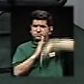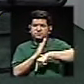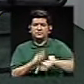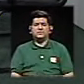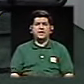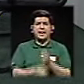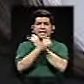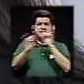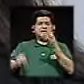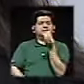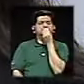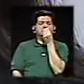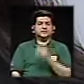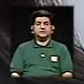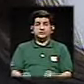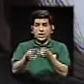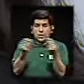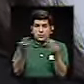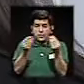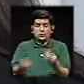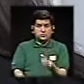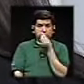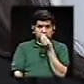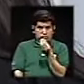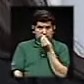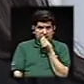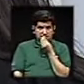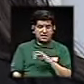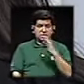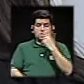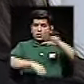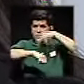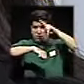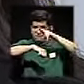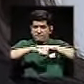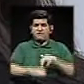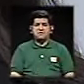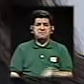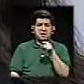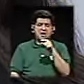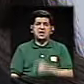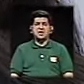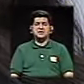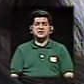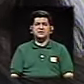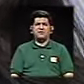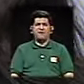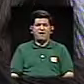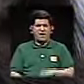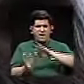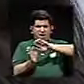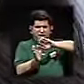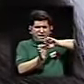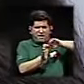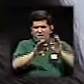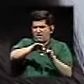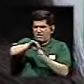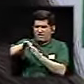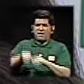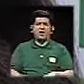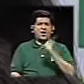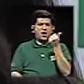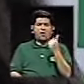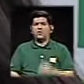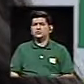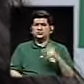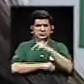soberanía alimentaria la producción de alimentos a nivel nacional va quedando cada vez más y más en manos de otros de otros